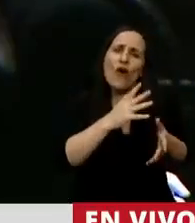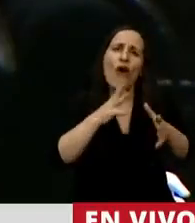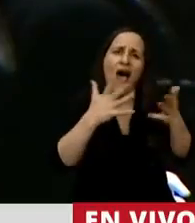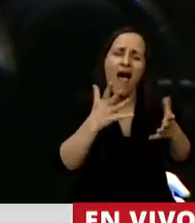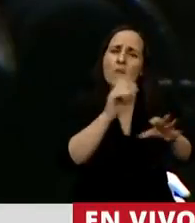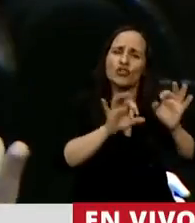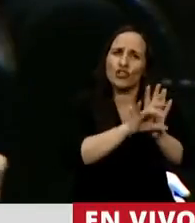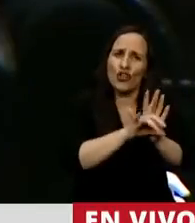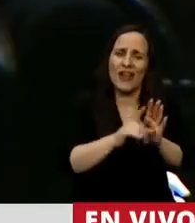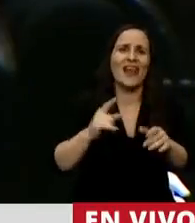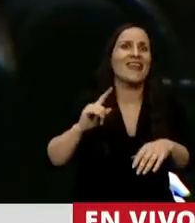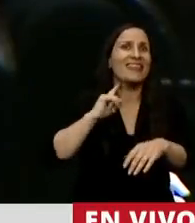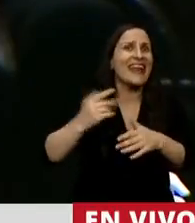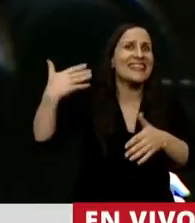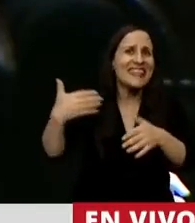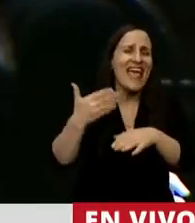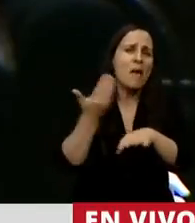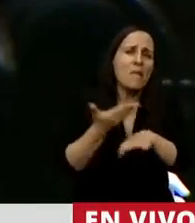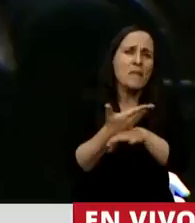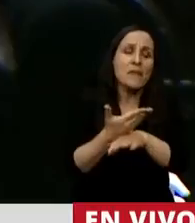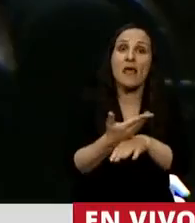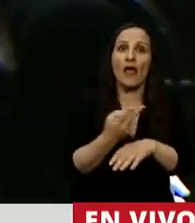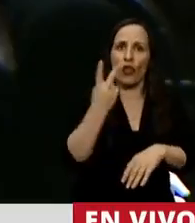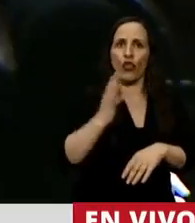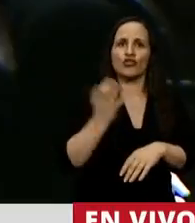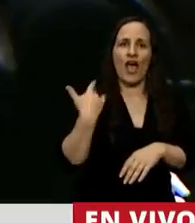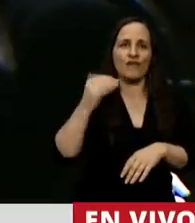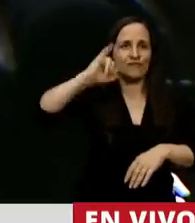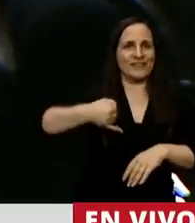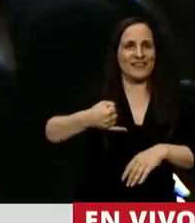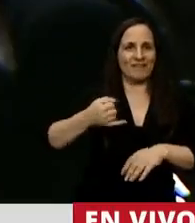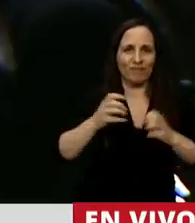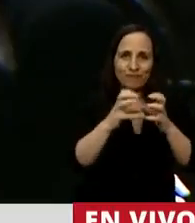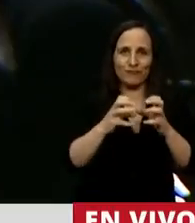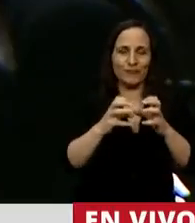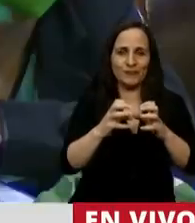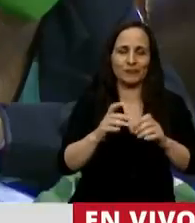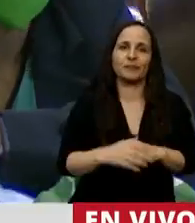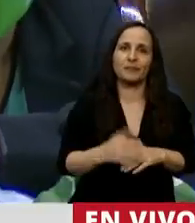13 años. Recién hace 2 años lo trajimos al recinto. Voy un paso más atrás.